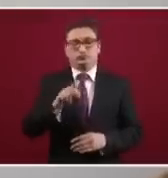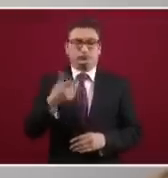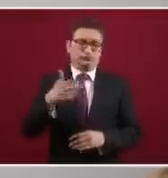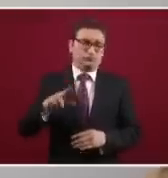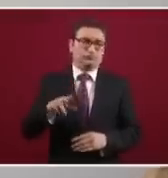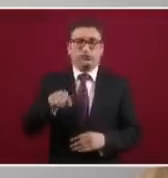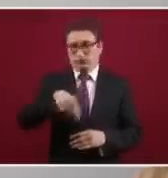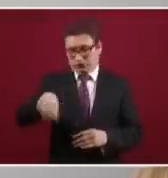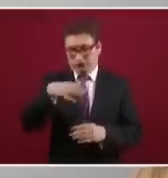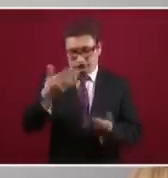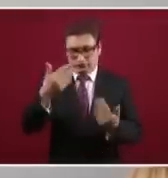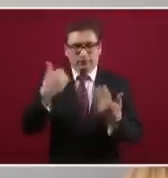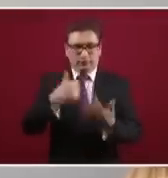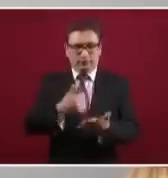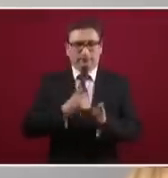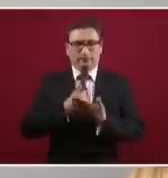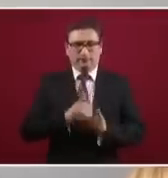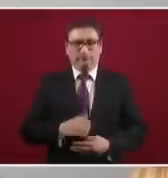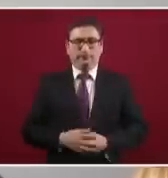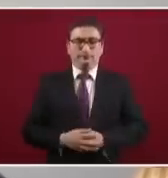a ver, ayúdenme